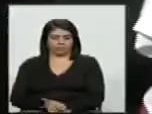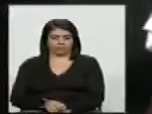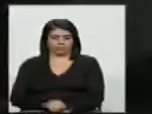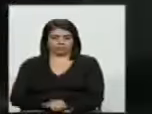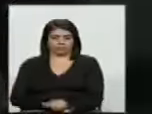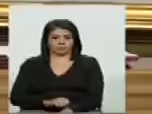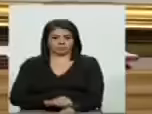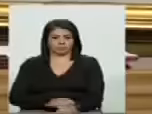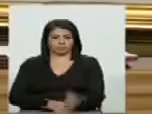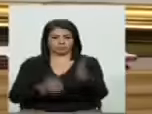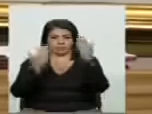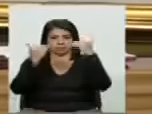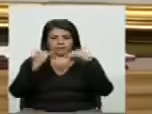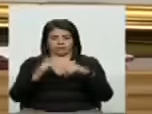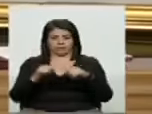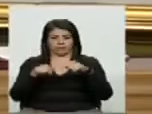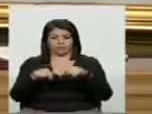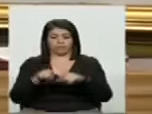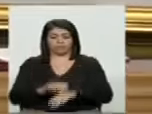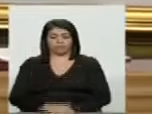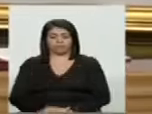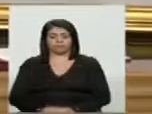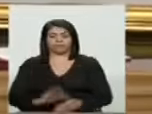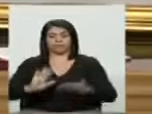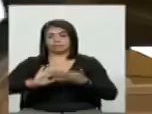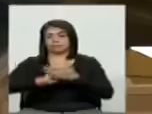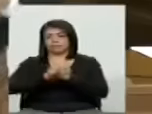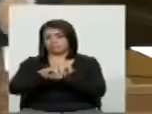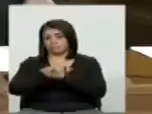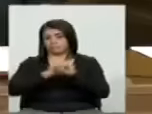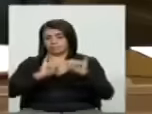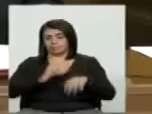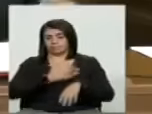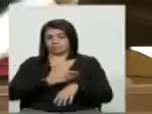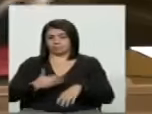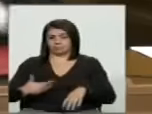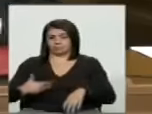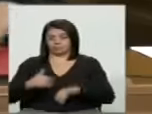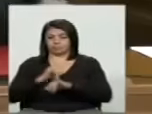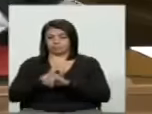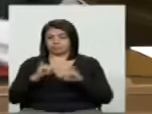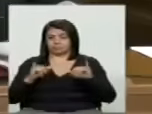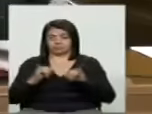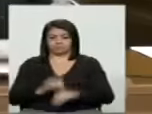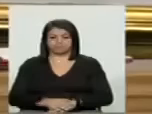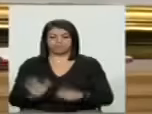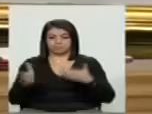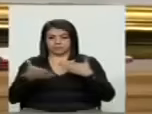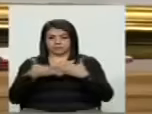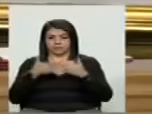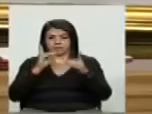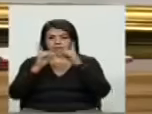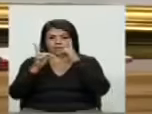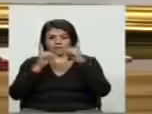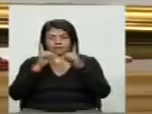Siguiente punto del orden del día, ciudadana secretaria. Es todo, ciudadano presidente. Se cierra el